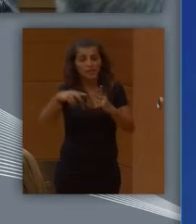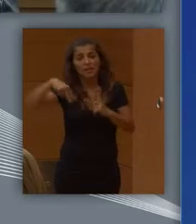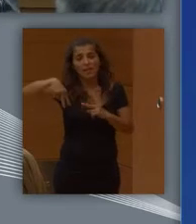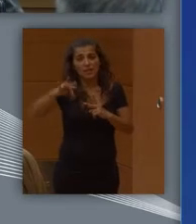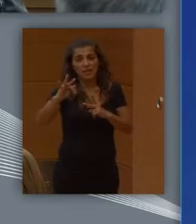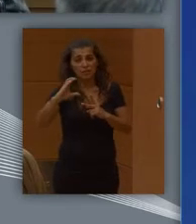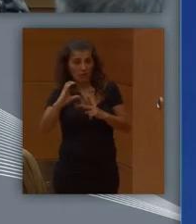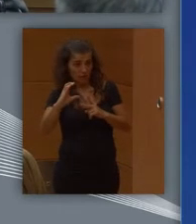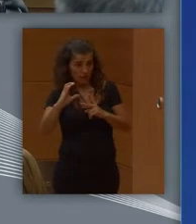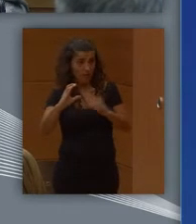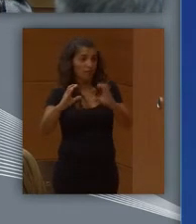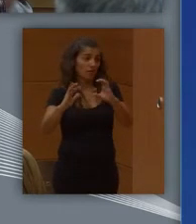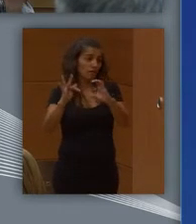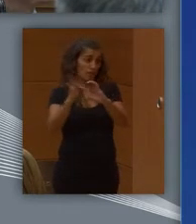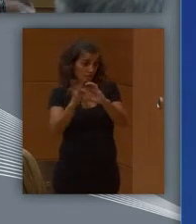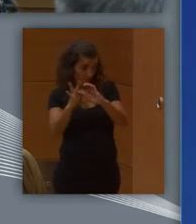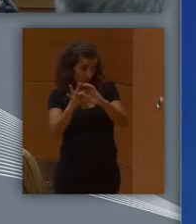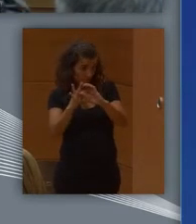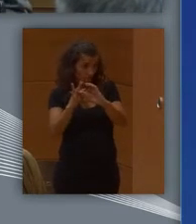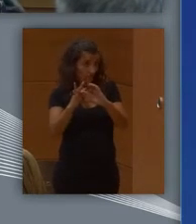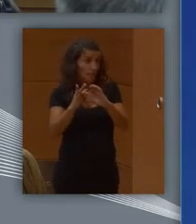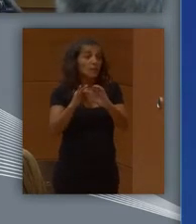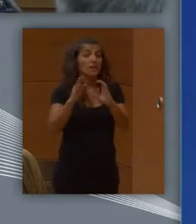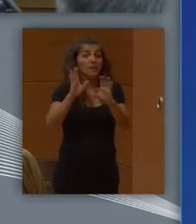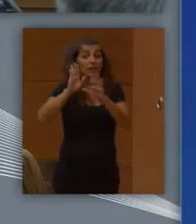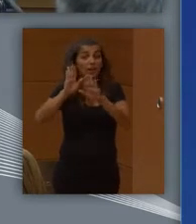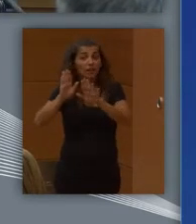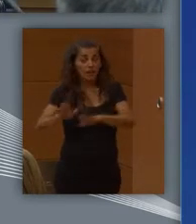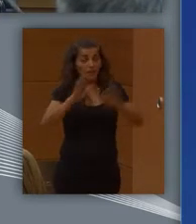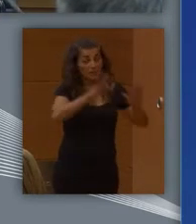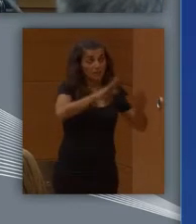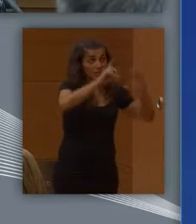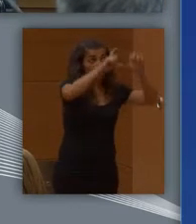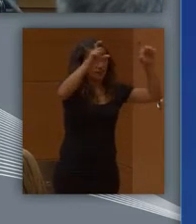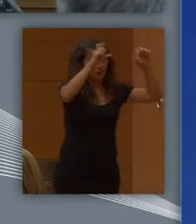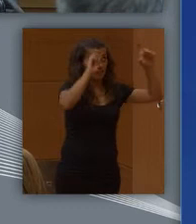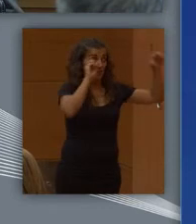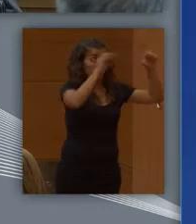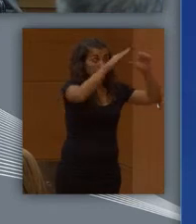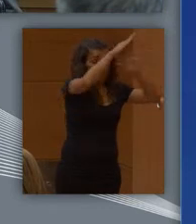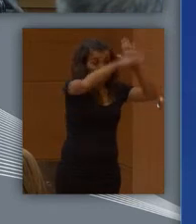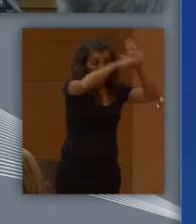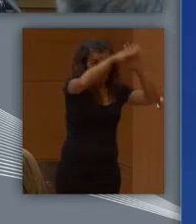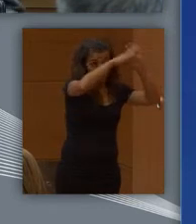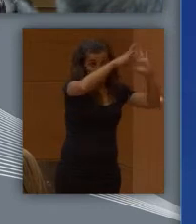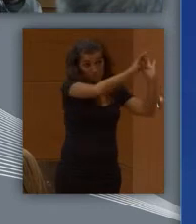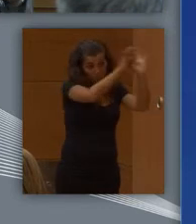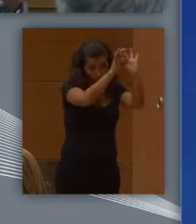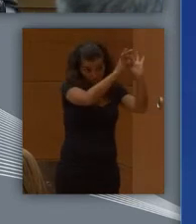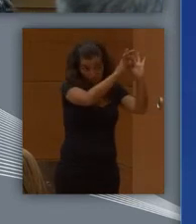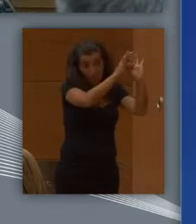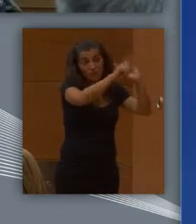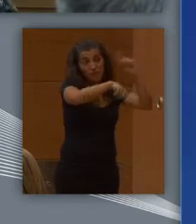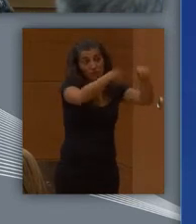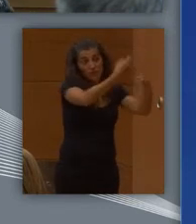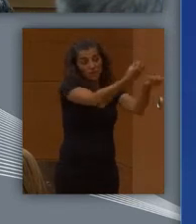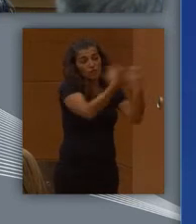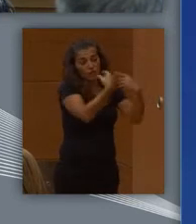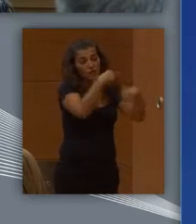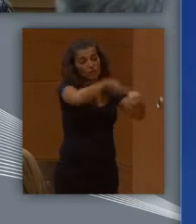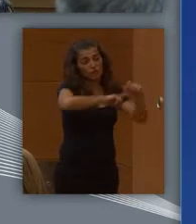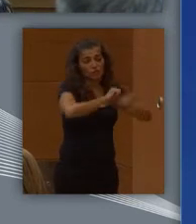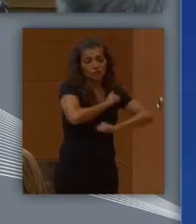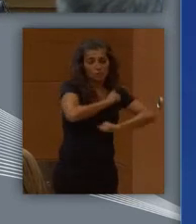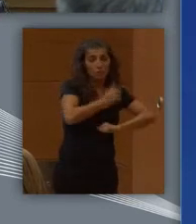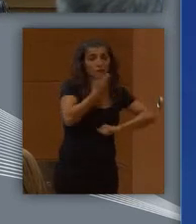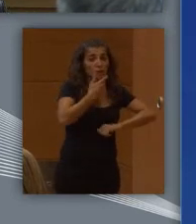las paradas para que, simplemente acercando el teléfono a estas pegatinas, nos da información ya de tiempos de espera. Si tenemos además la aplicación de la EMT,